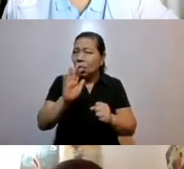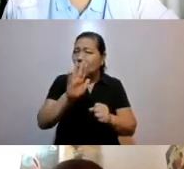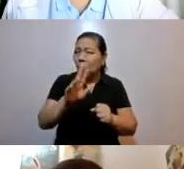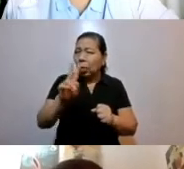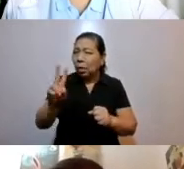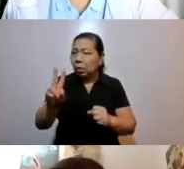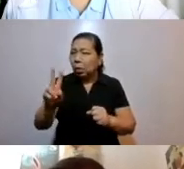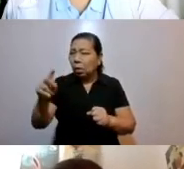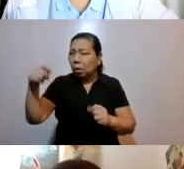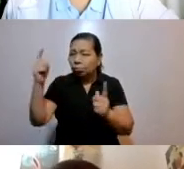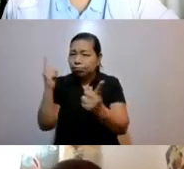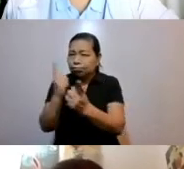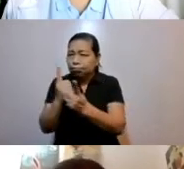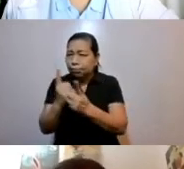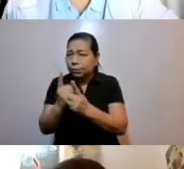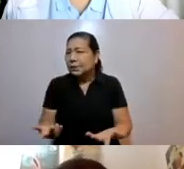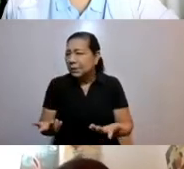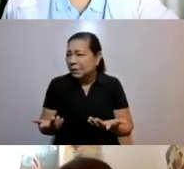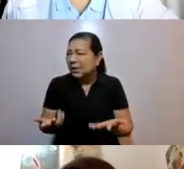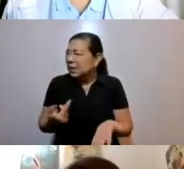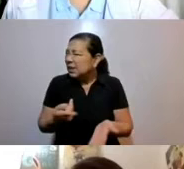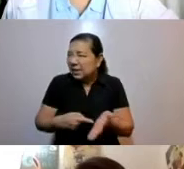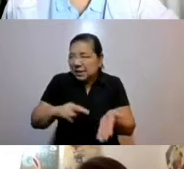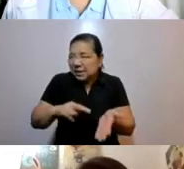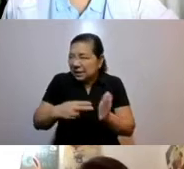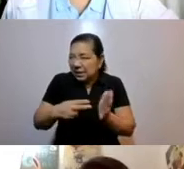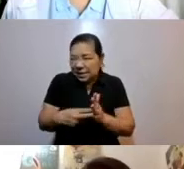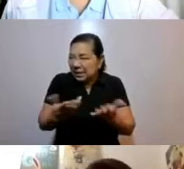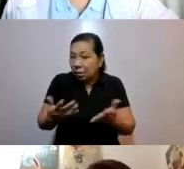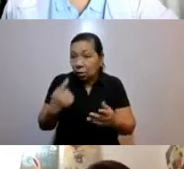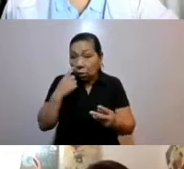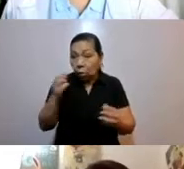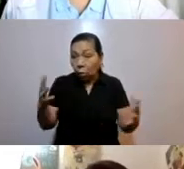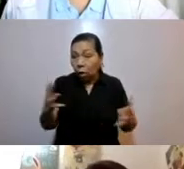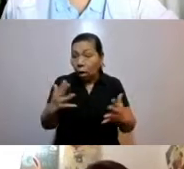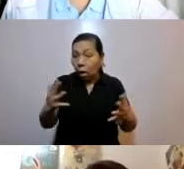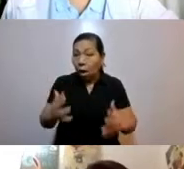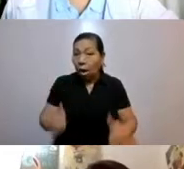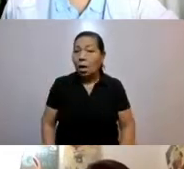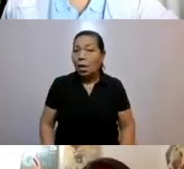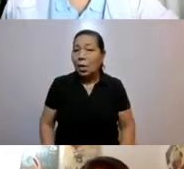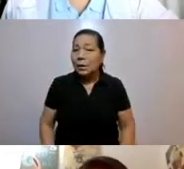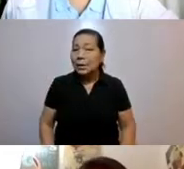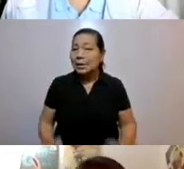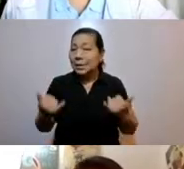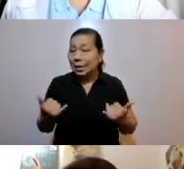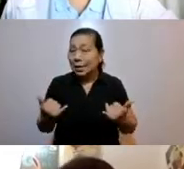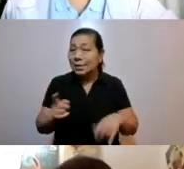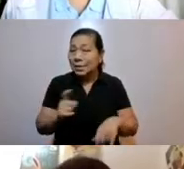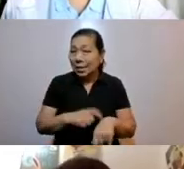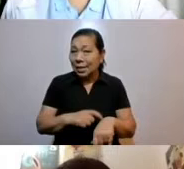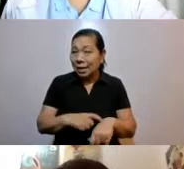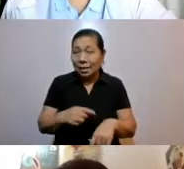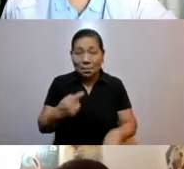52% de los entrevistados. Entonces, esto fue realmente alarmante tengan en cuenta que en ese entonces, como he